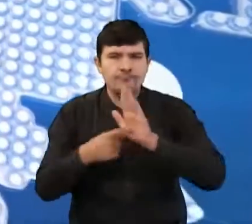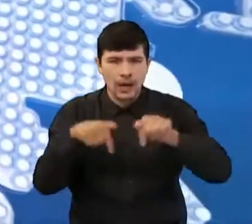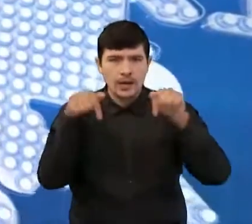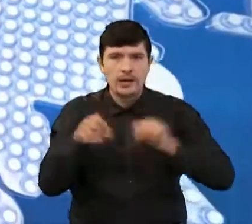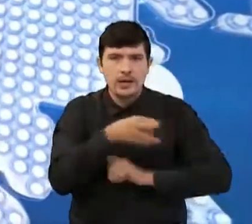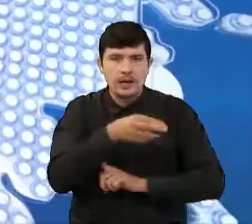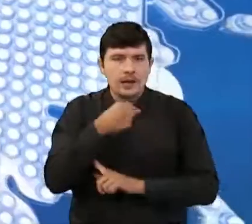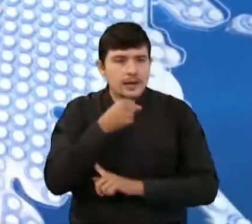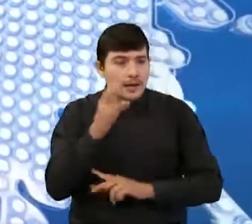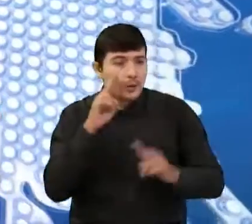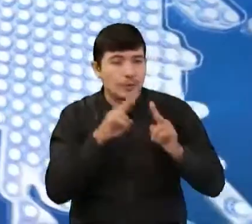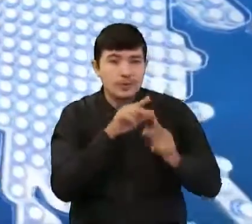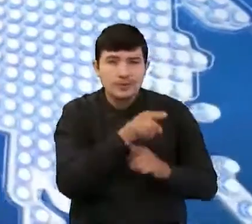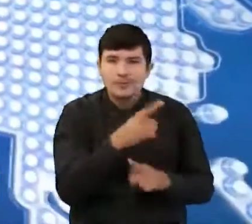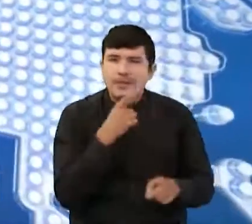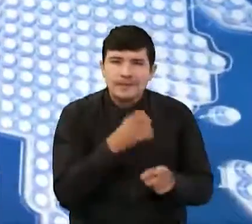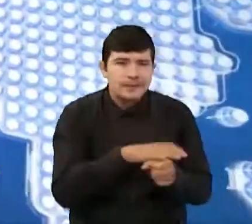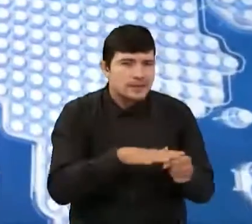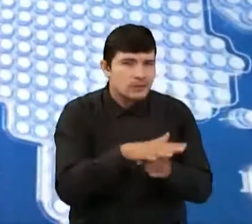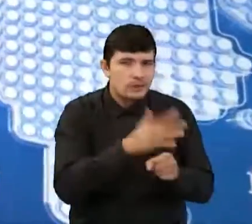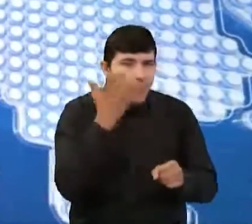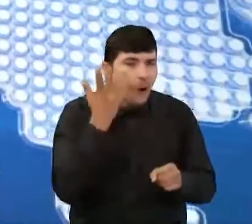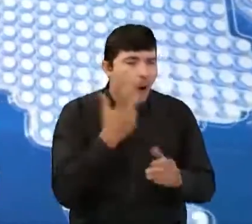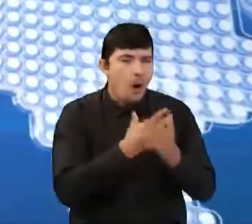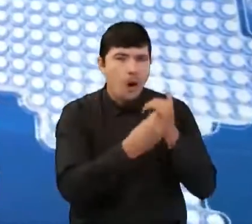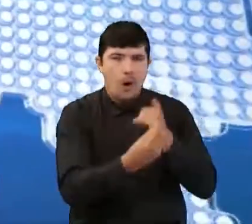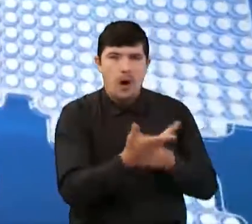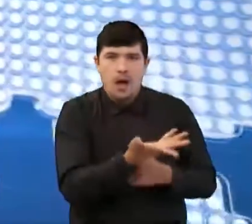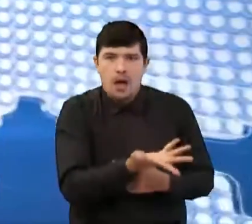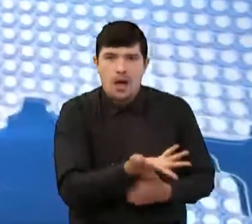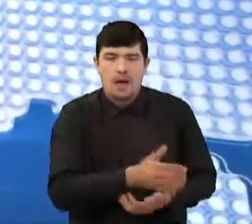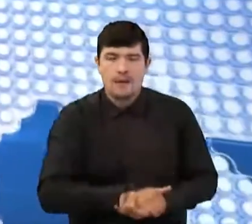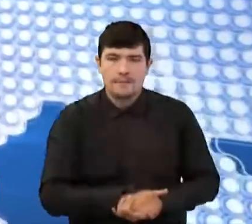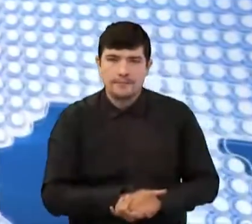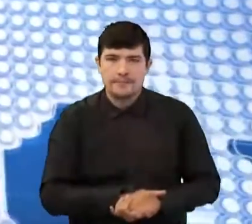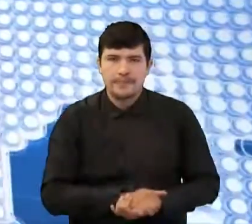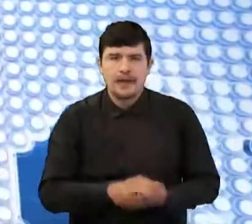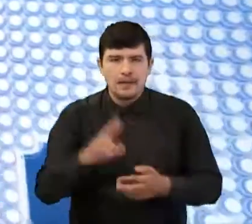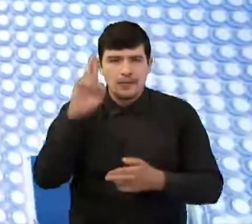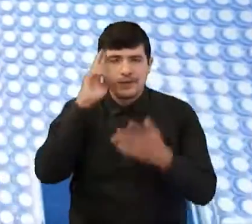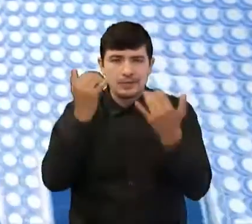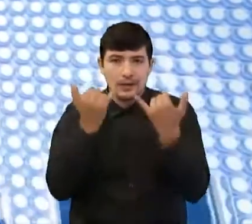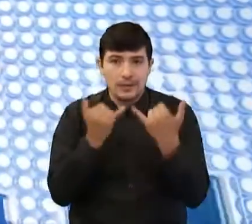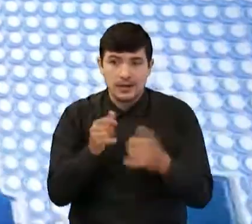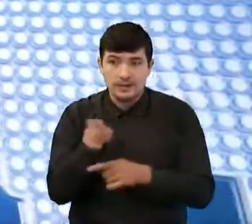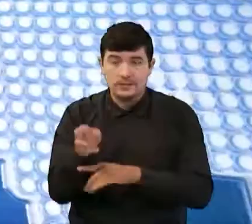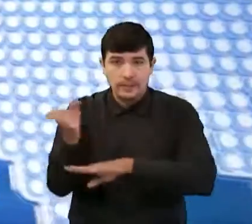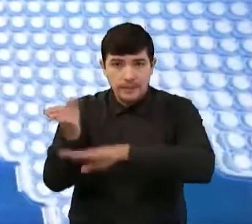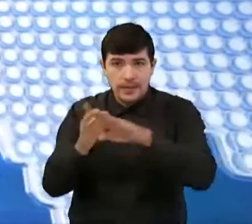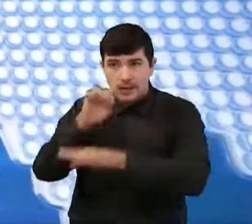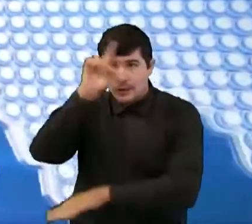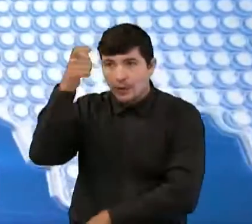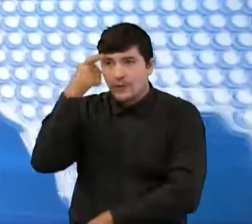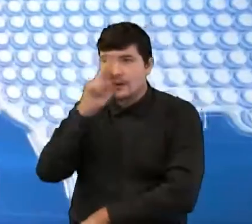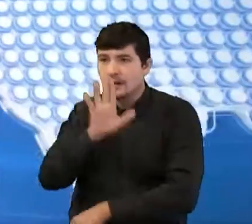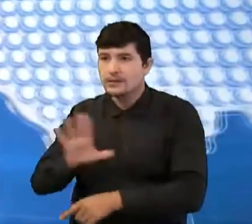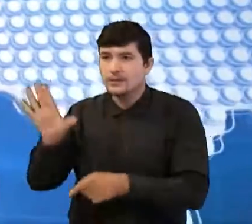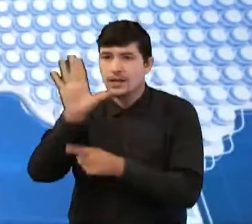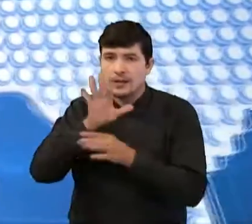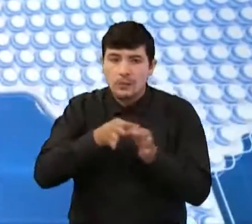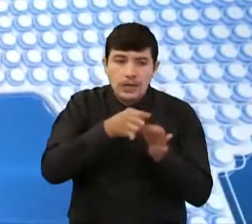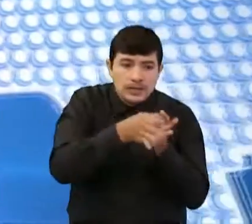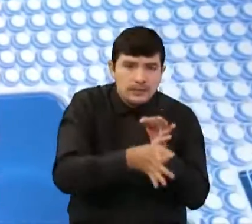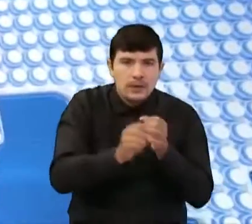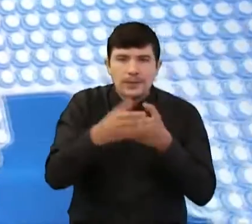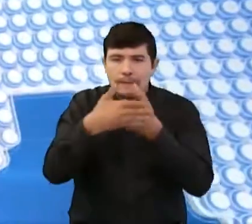a diario para poder sacar sus productos. A la vez, hicieron el llamado a los gobiernos nacional, departamental y municipal para que den